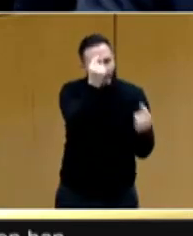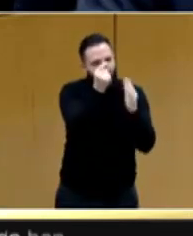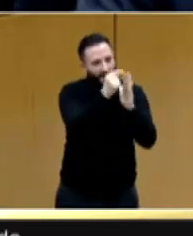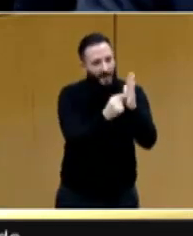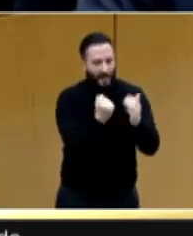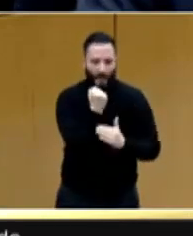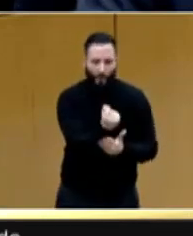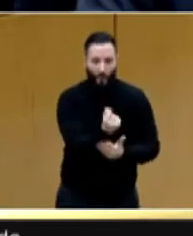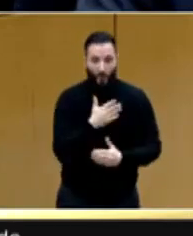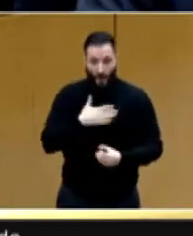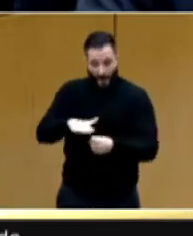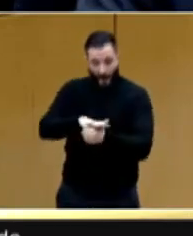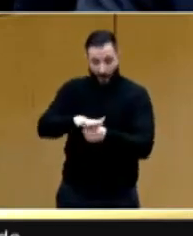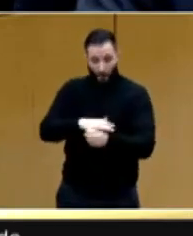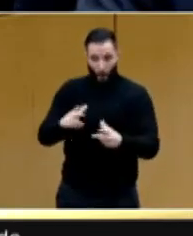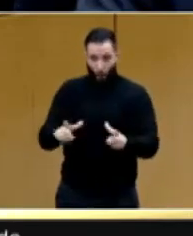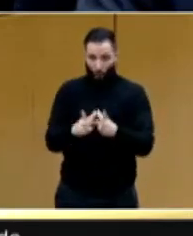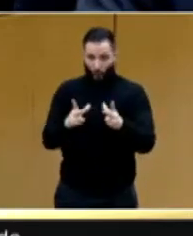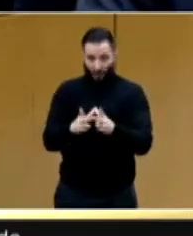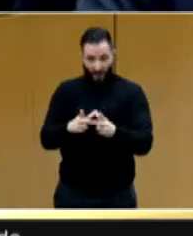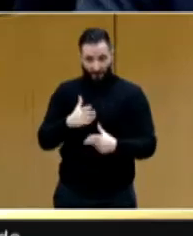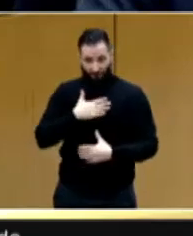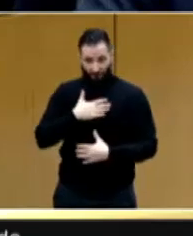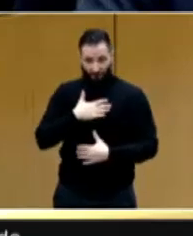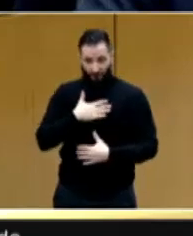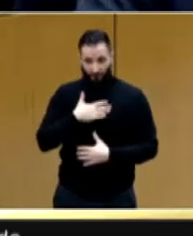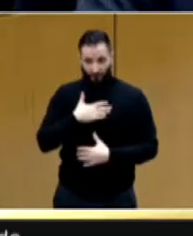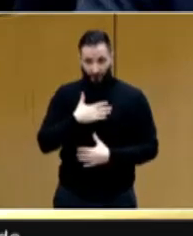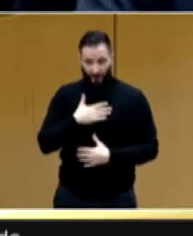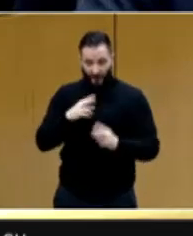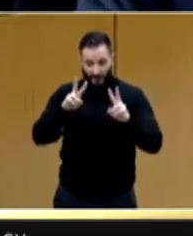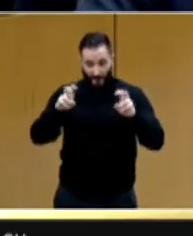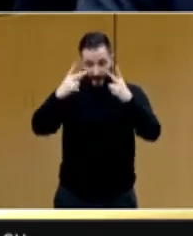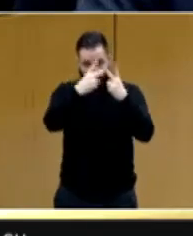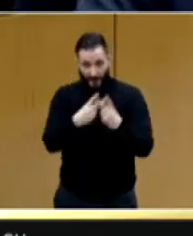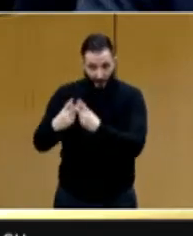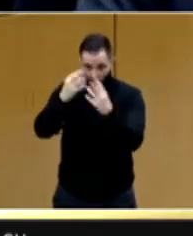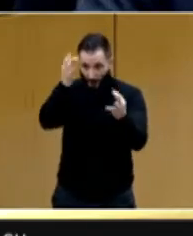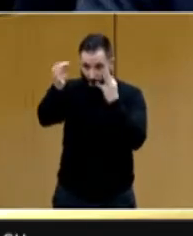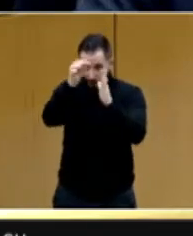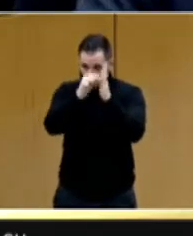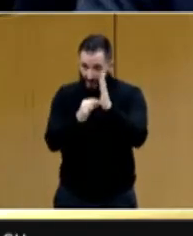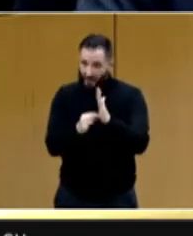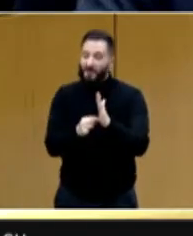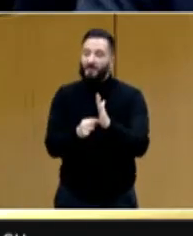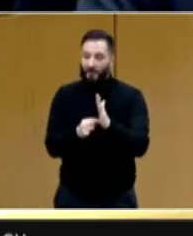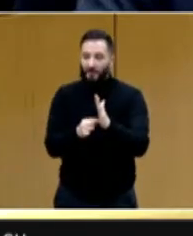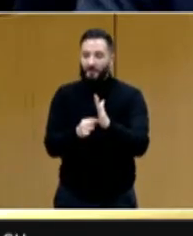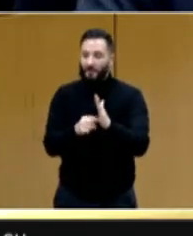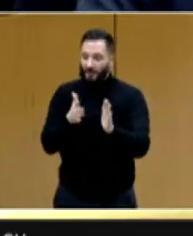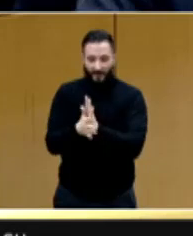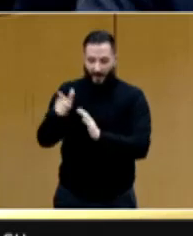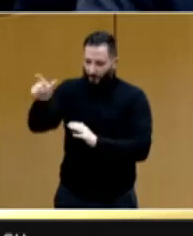el ámbito social que es el mío que el informe social sí que está reconocido en el procedimiento de la revisión de las medidas se ha hecho un trabajo de acompañamiento con la persona